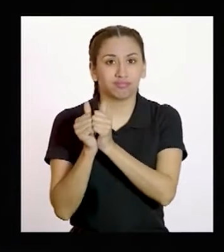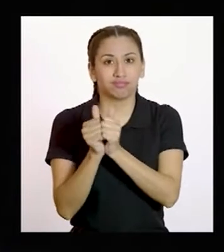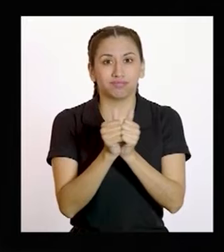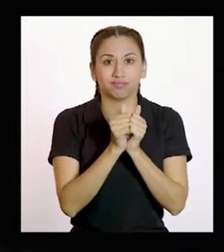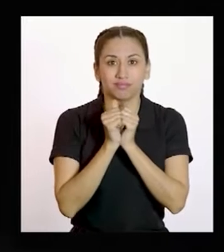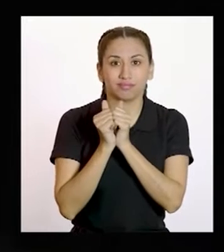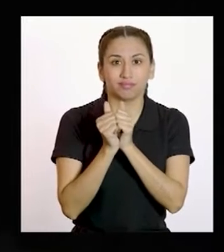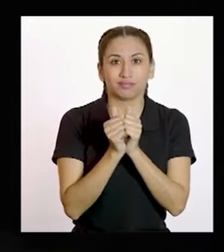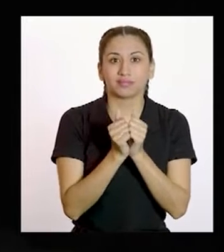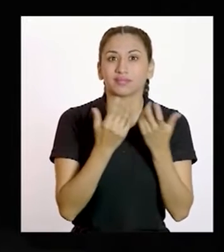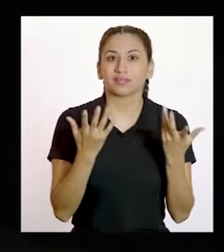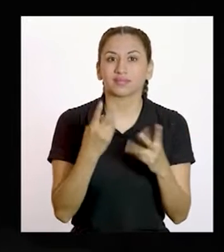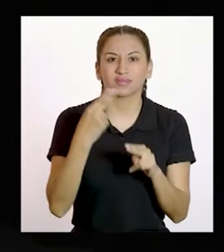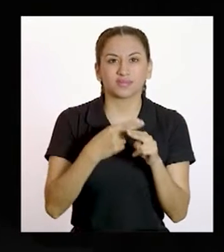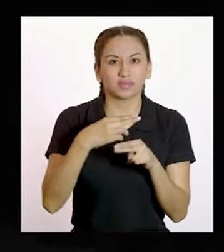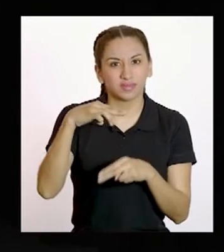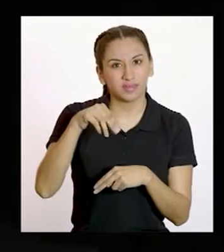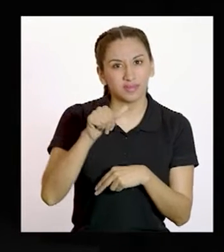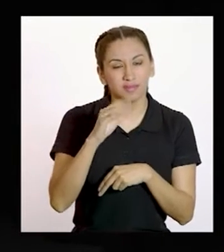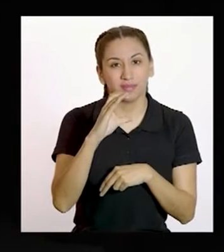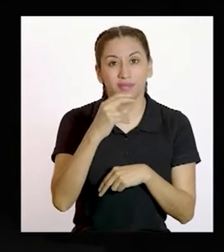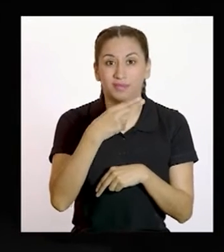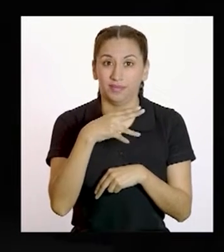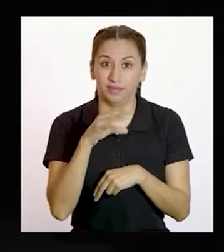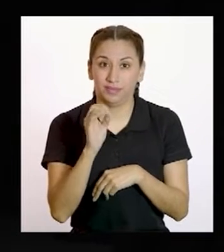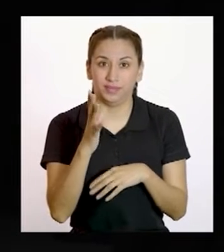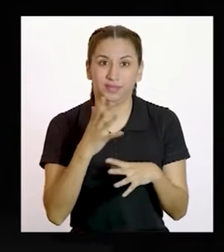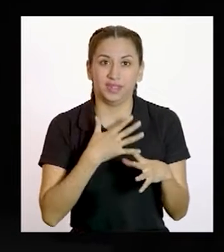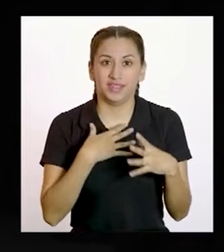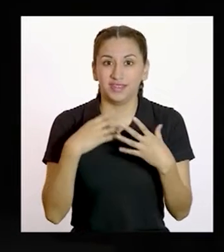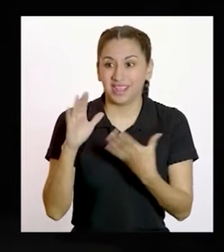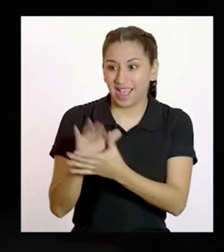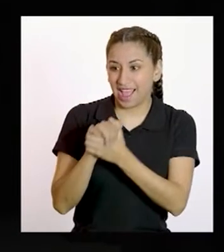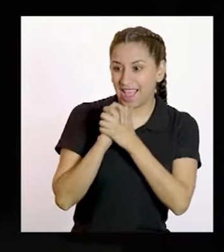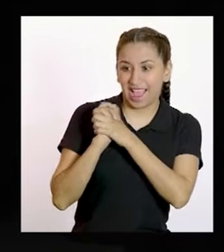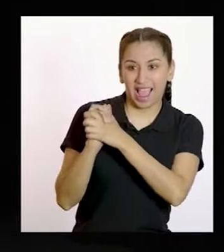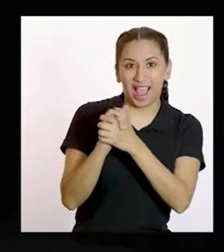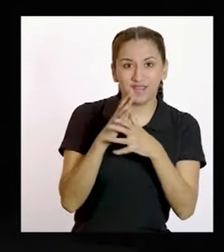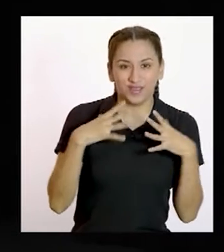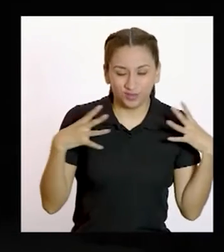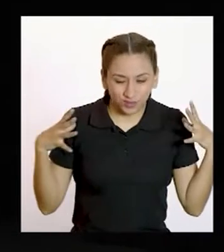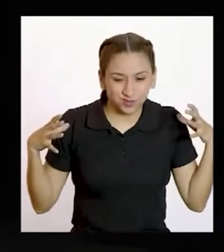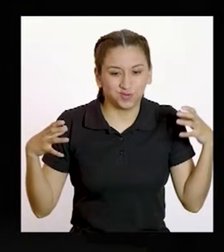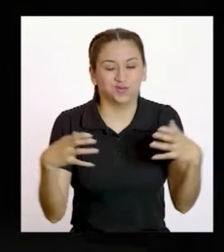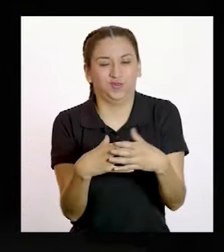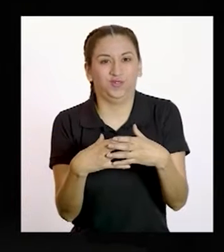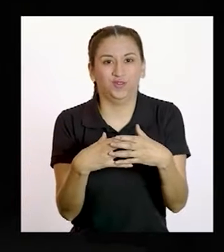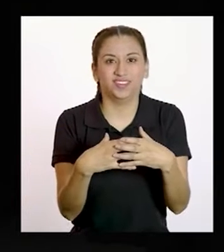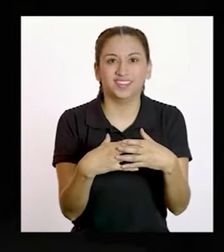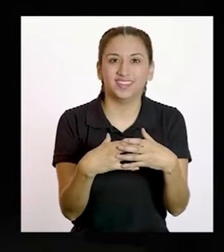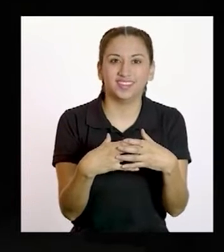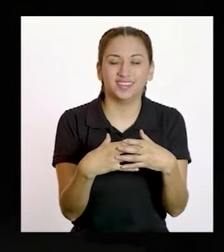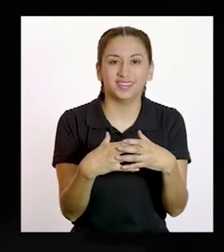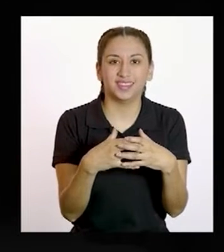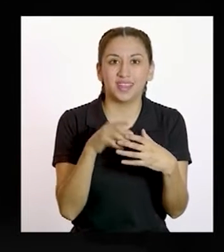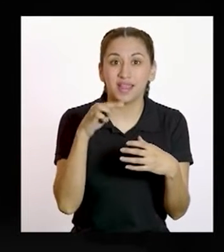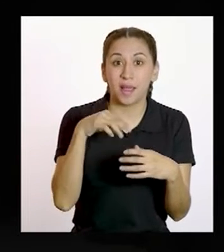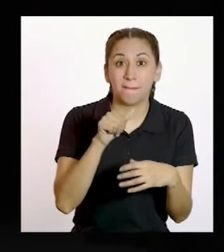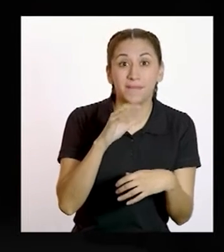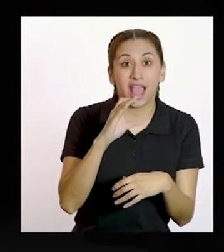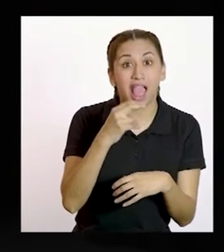un conjunto de costumbres de allá. Se llama macho. Con mis paisanos me he juntado.